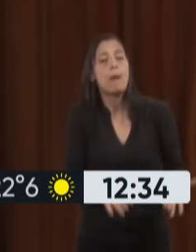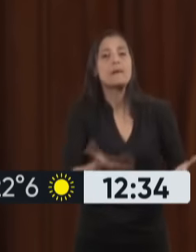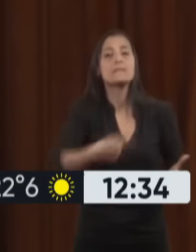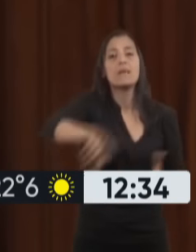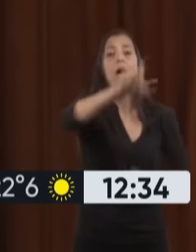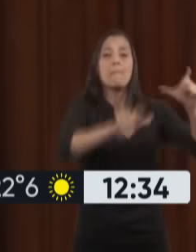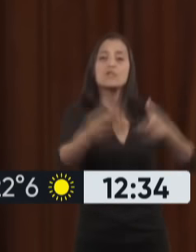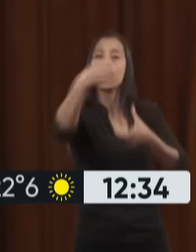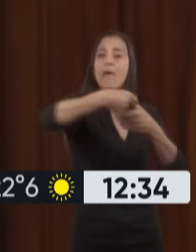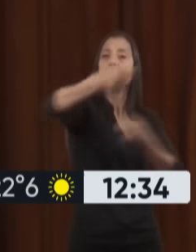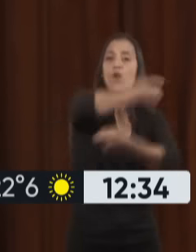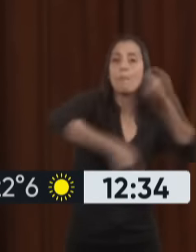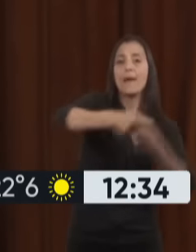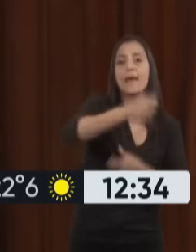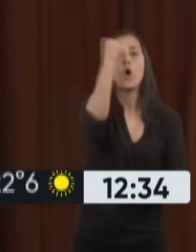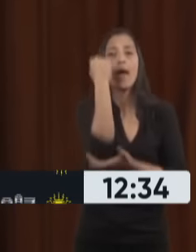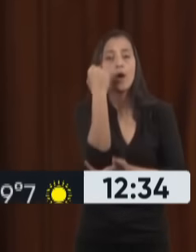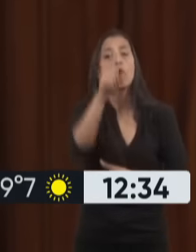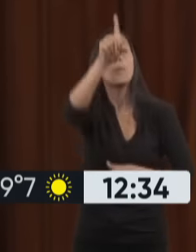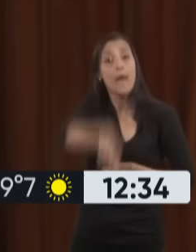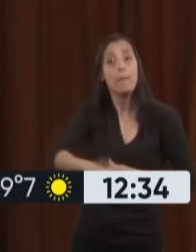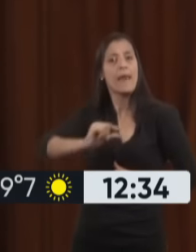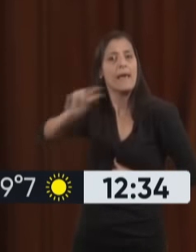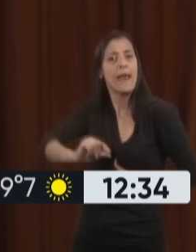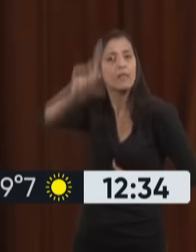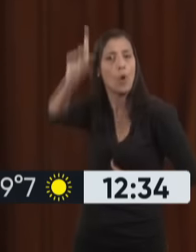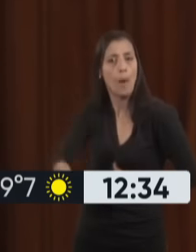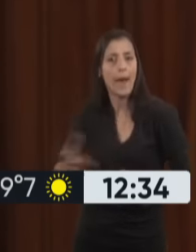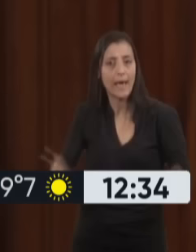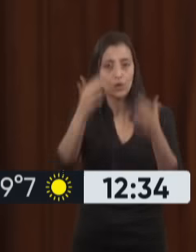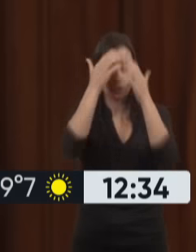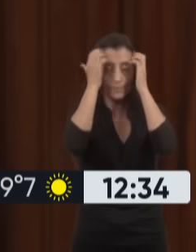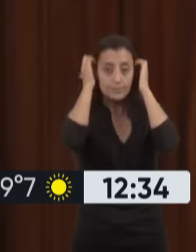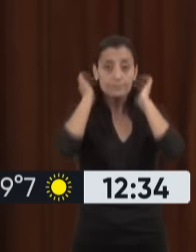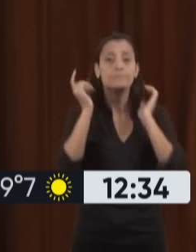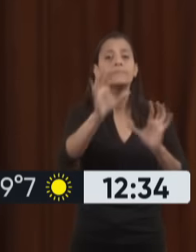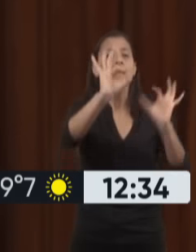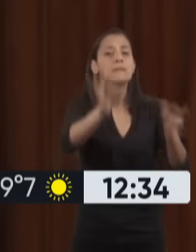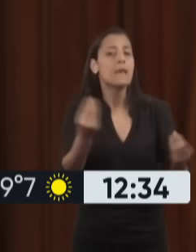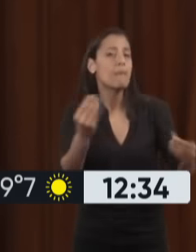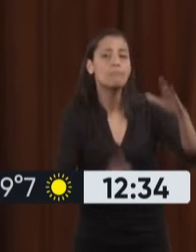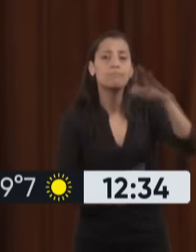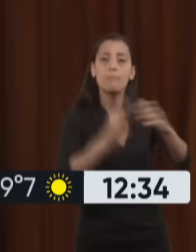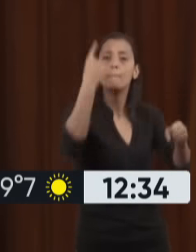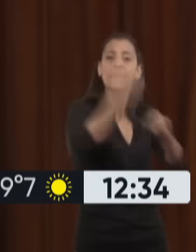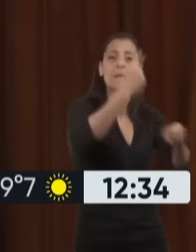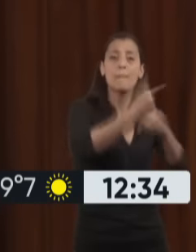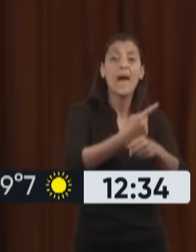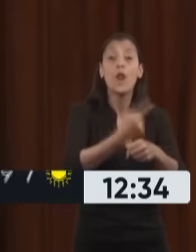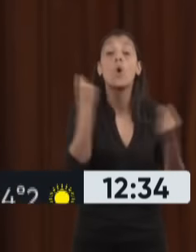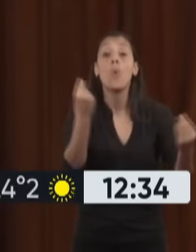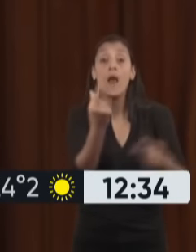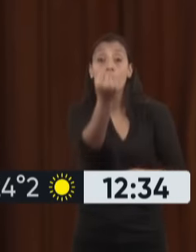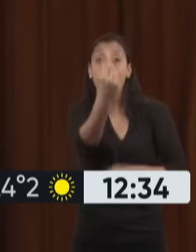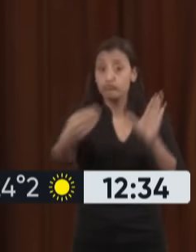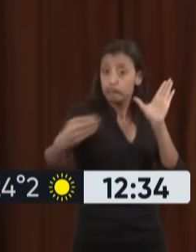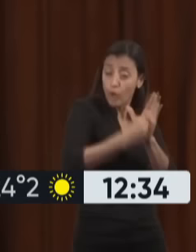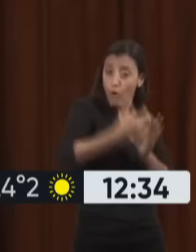de la economía para acceder a crédito barato. ¿Saben cuál es el principal factor de incidencia en el costo